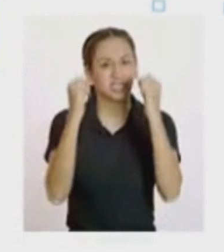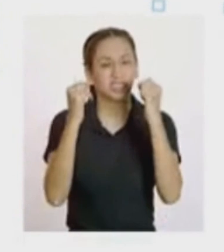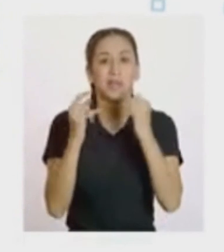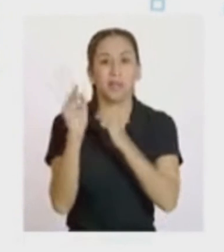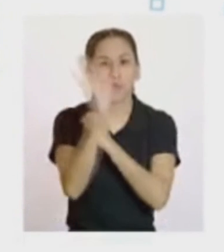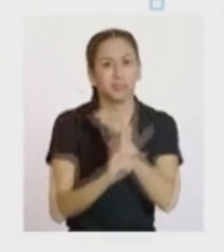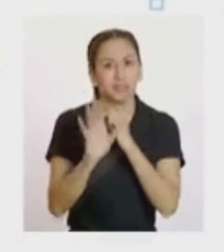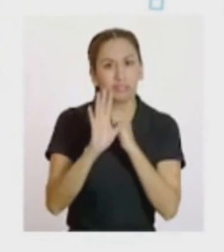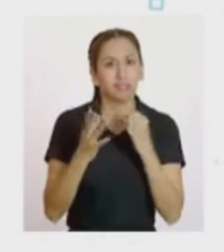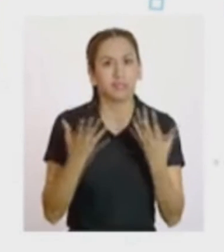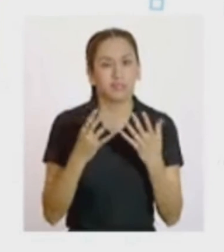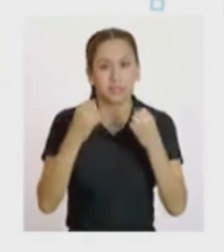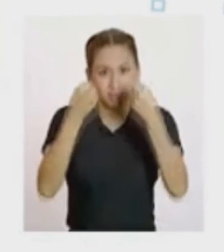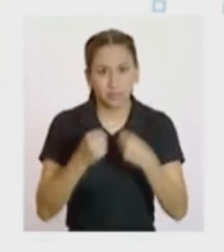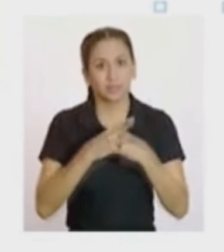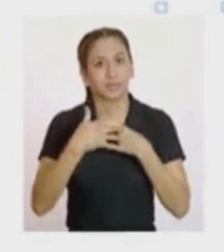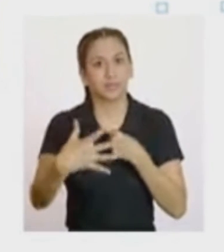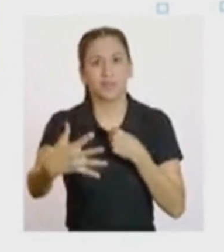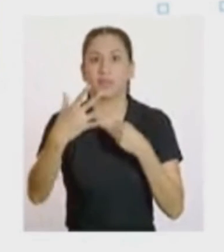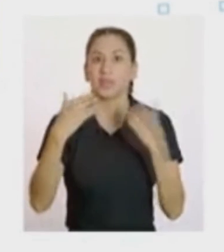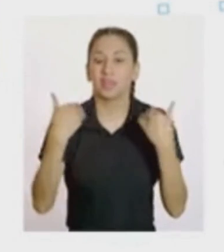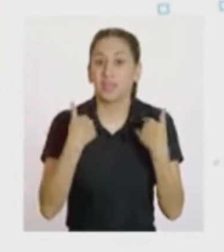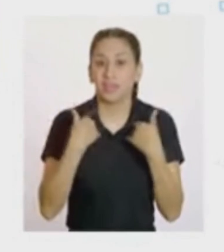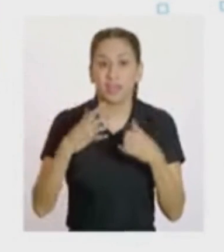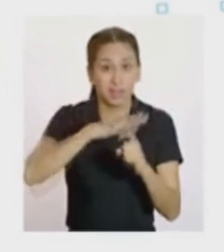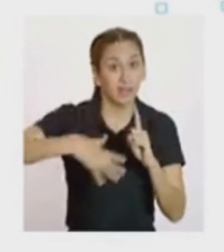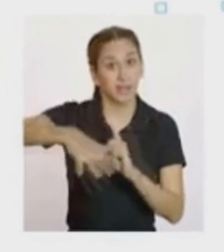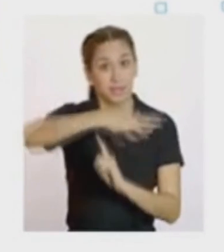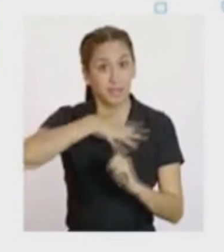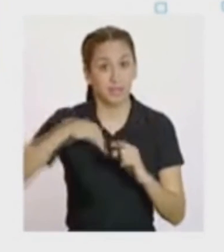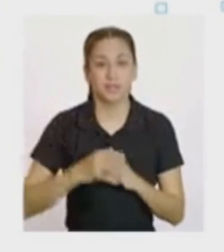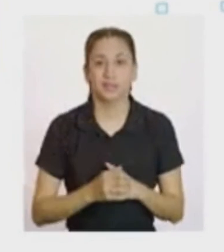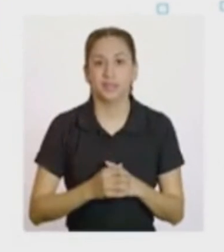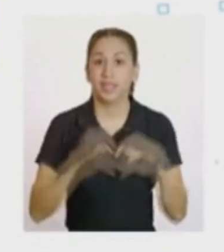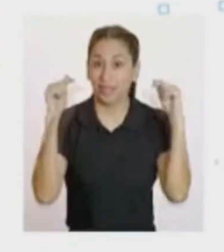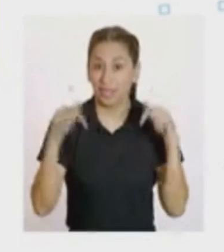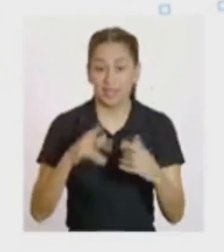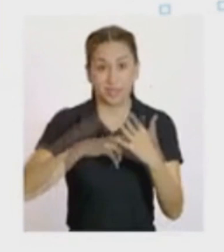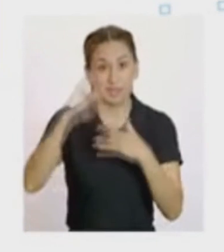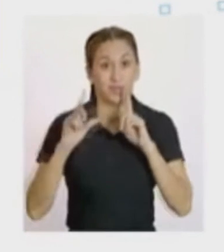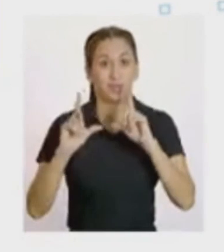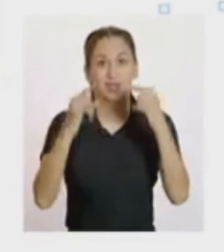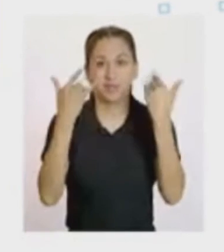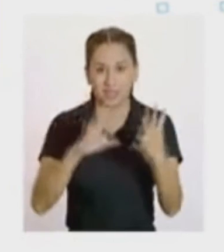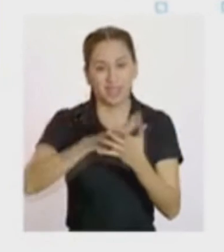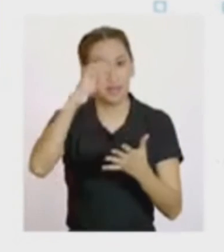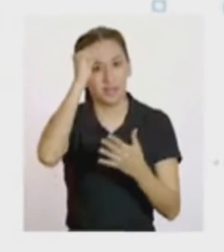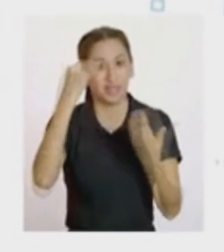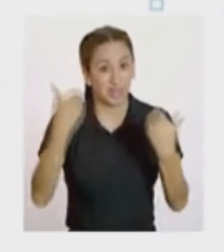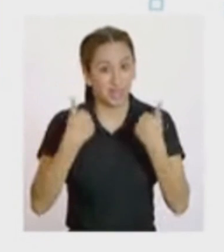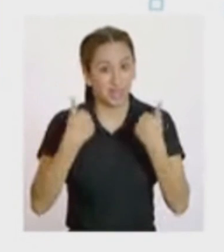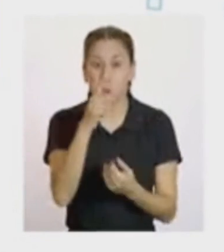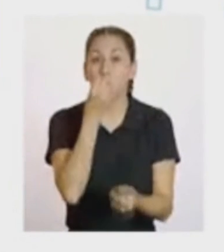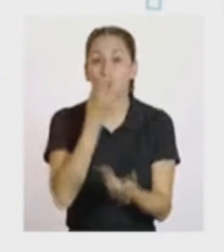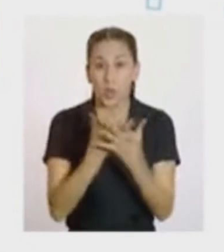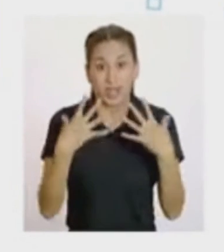inmunológico aprovechando en forma sostenible los recursos que se encuentran en el ambiente? En el programa de hoy hemos aprendido que para tener